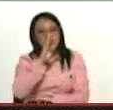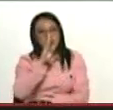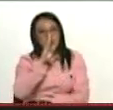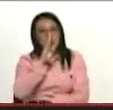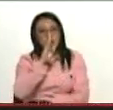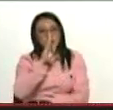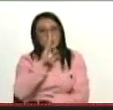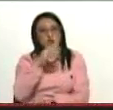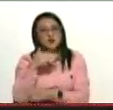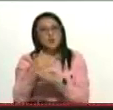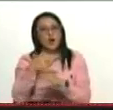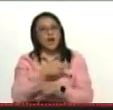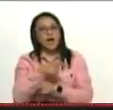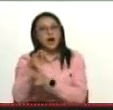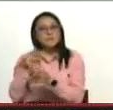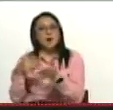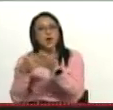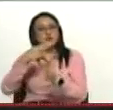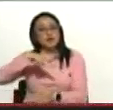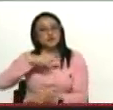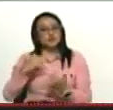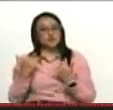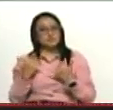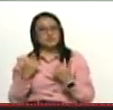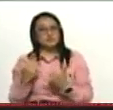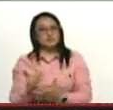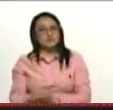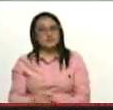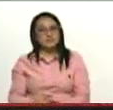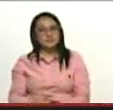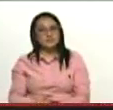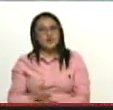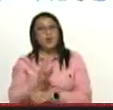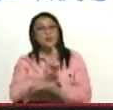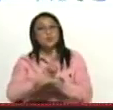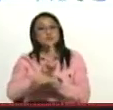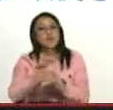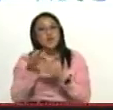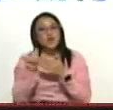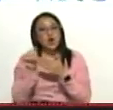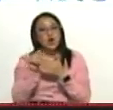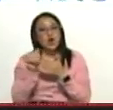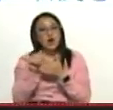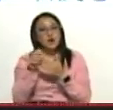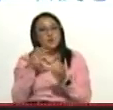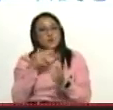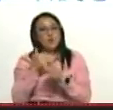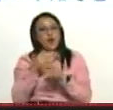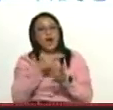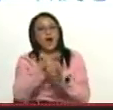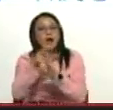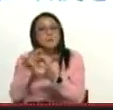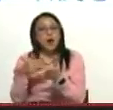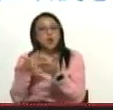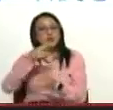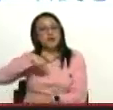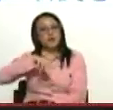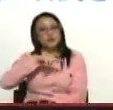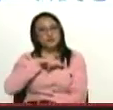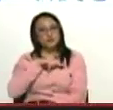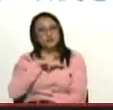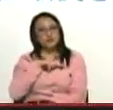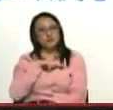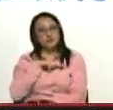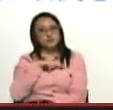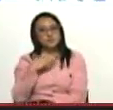arma contra nosotros y utilizan el dólar como arma contra nosotros Entonces ustedes